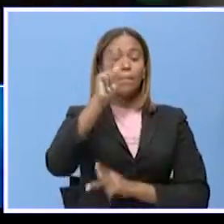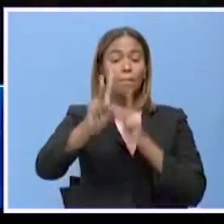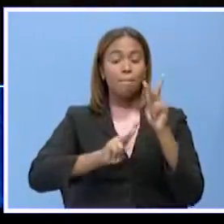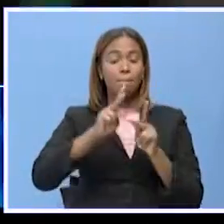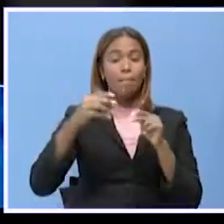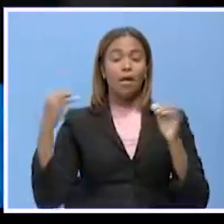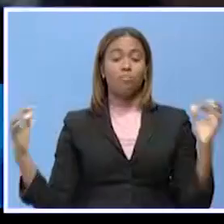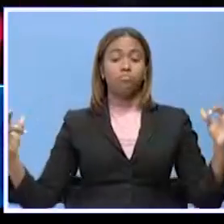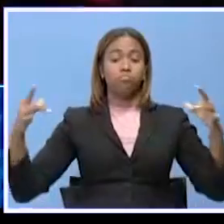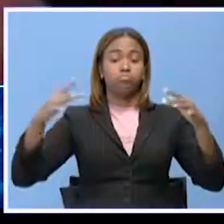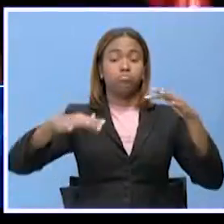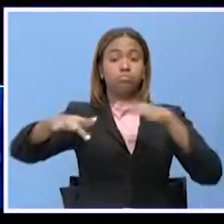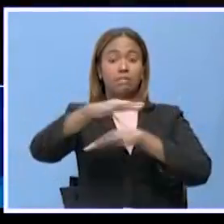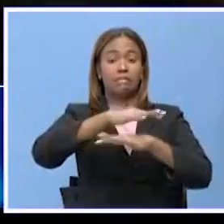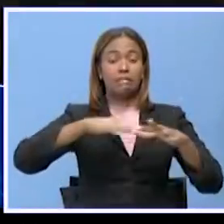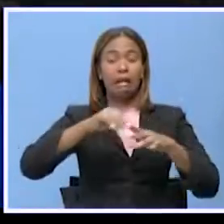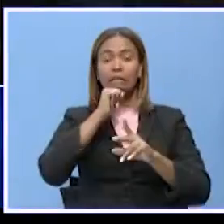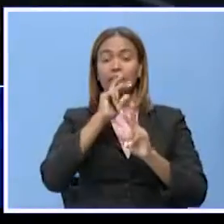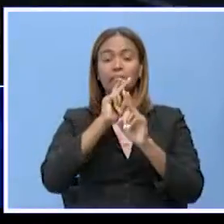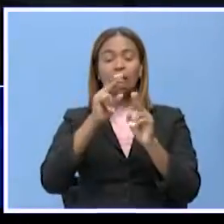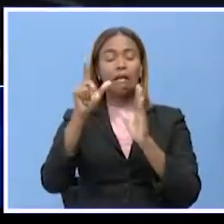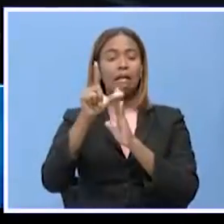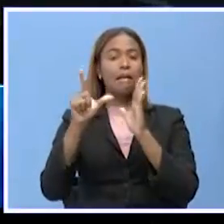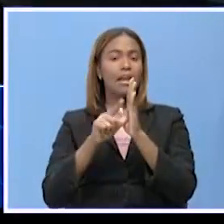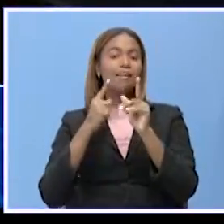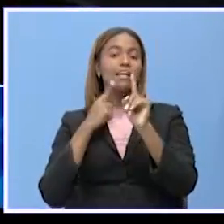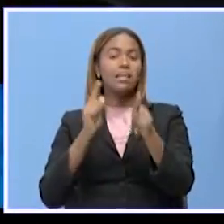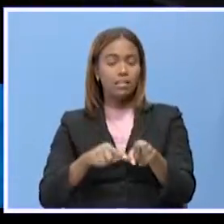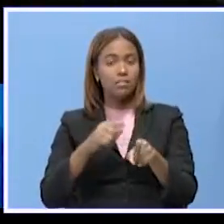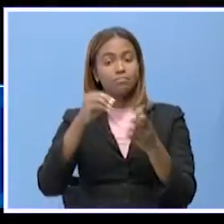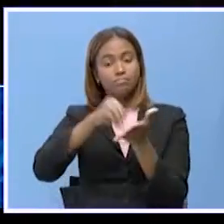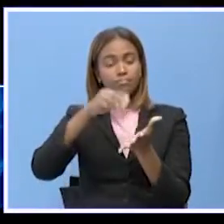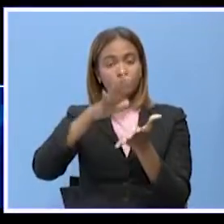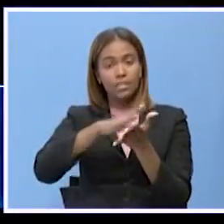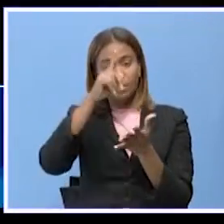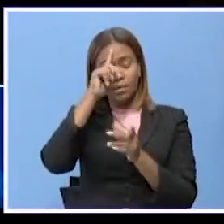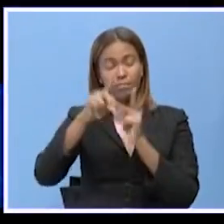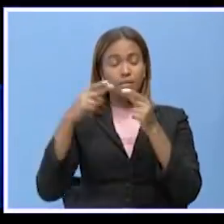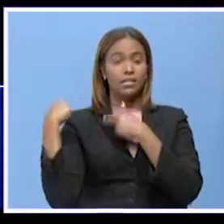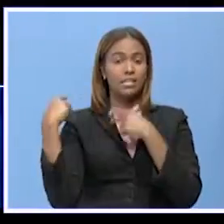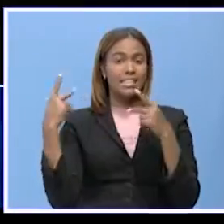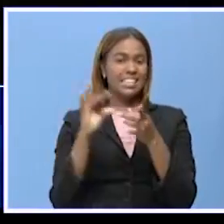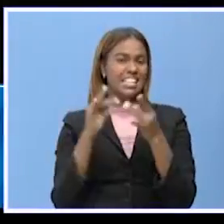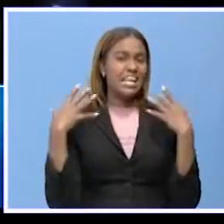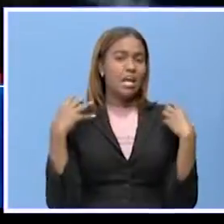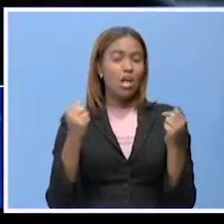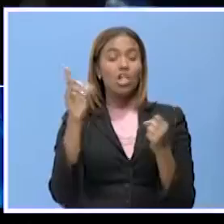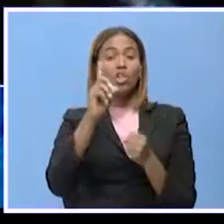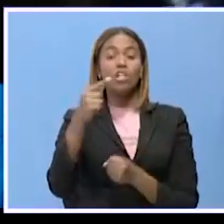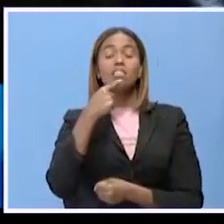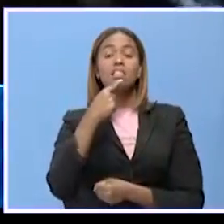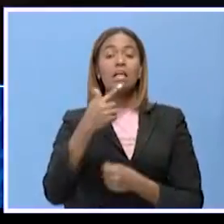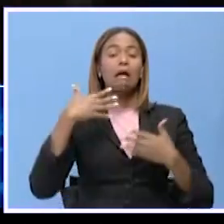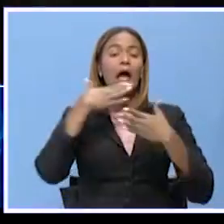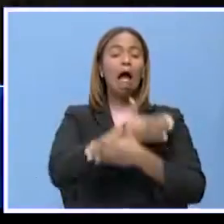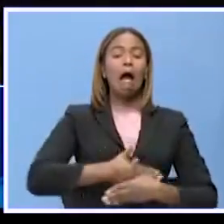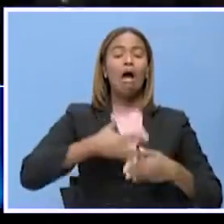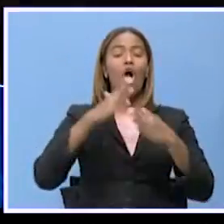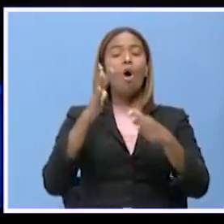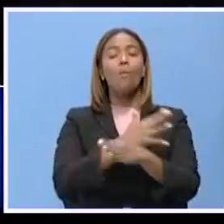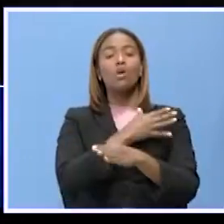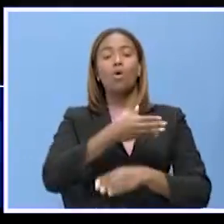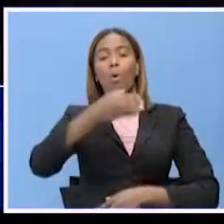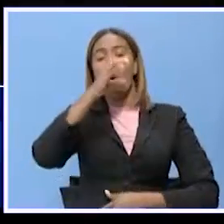se aglomeraron en un área violentando los protocolos sanitarios estipulados por las autoridades sanitarias, donde disfrutaban de música